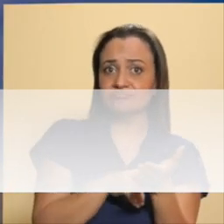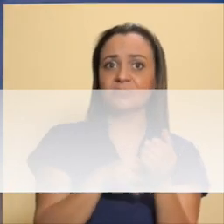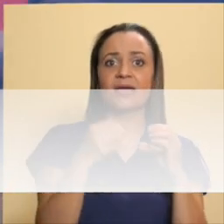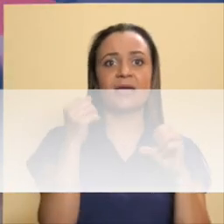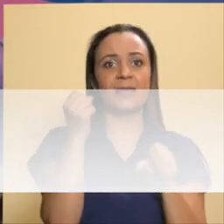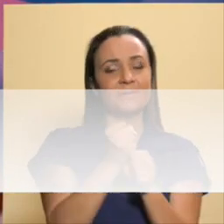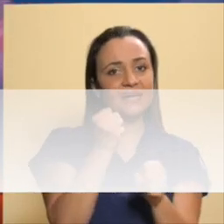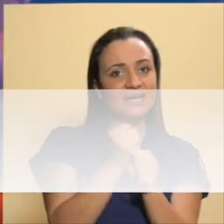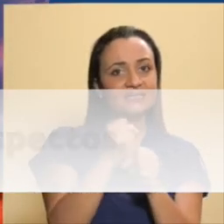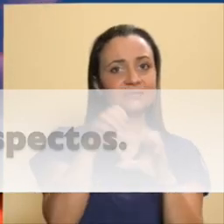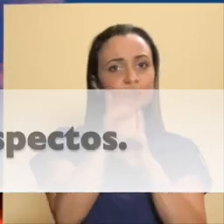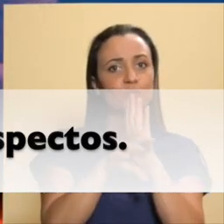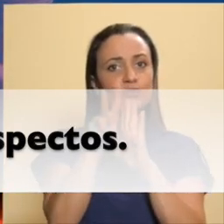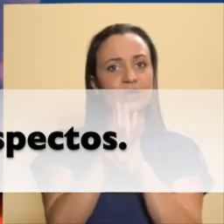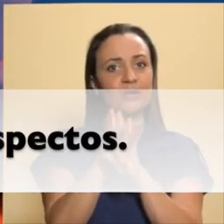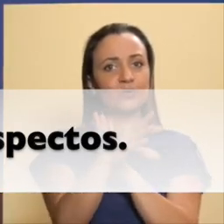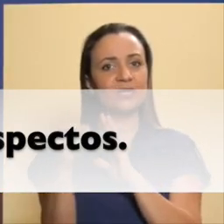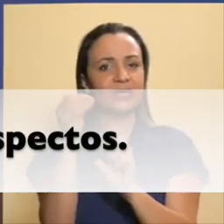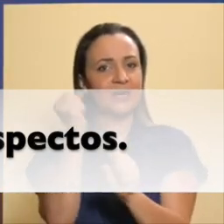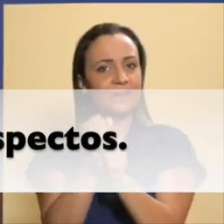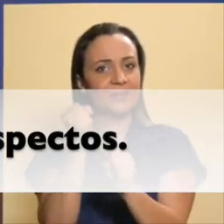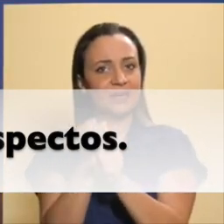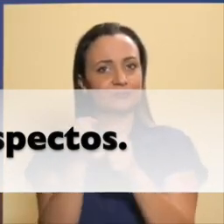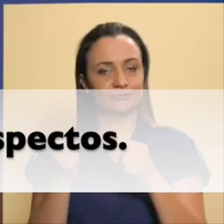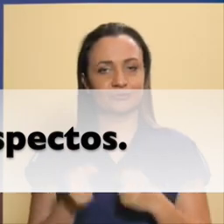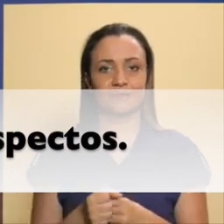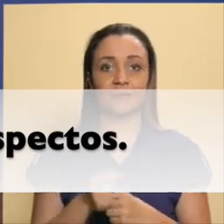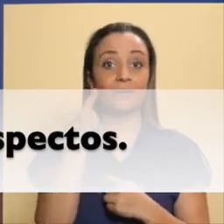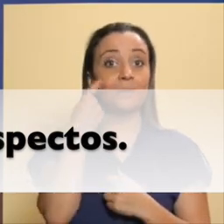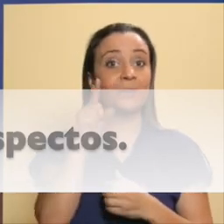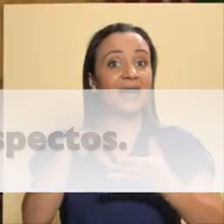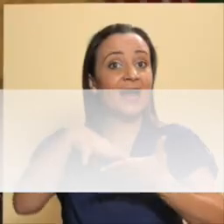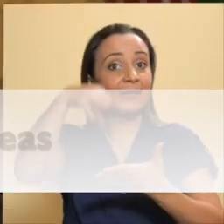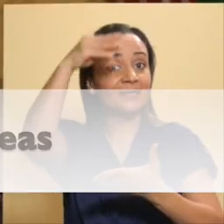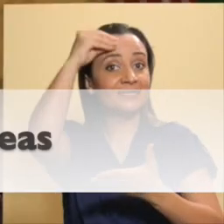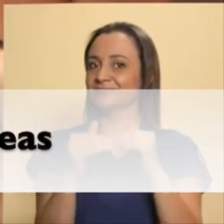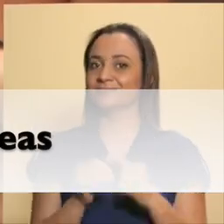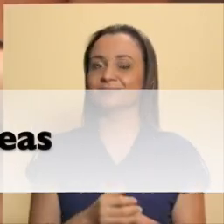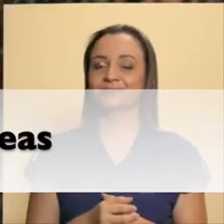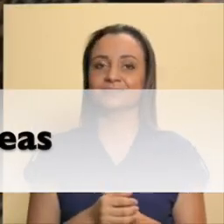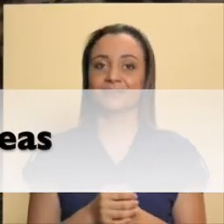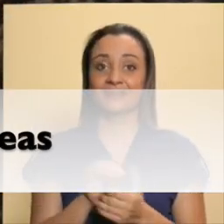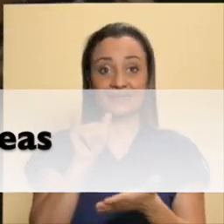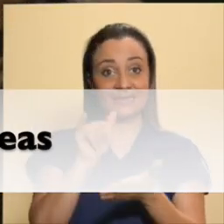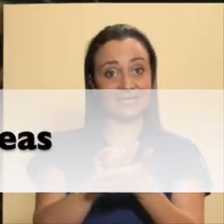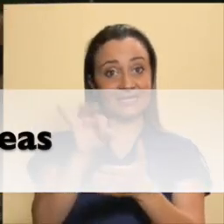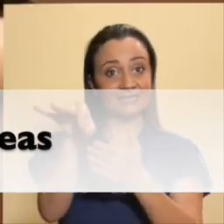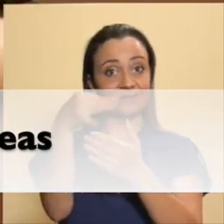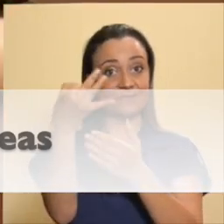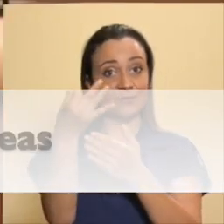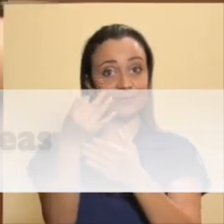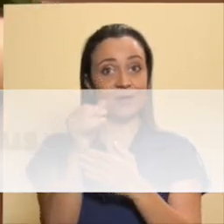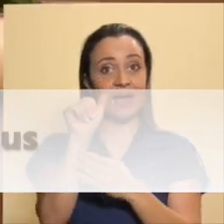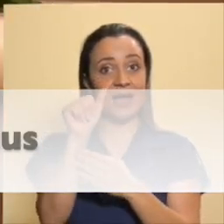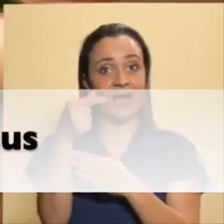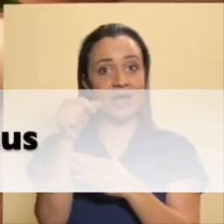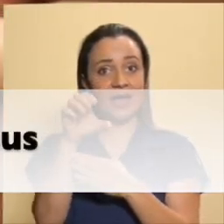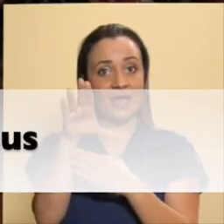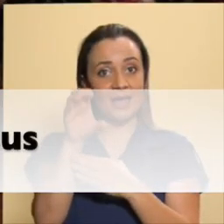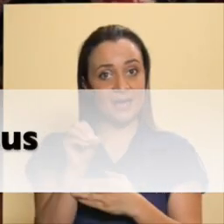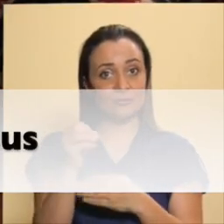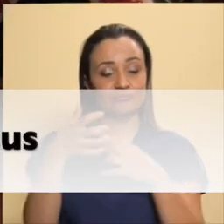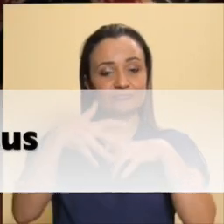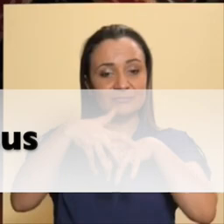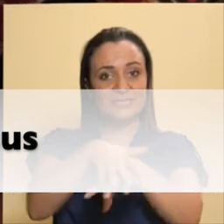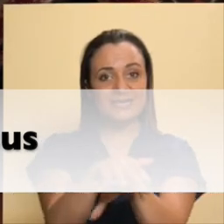aplicar a puestos laborales, entrenamiento para entrevistas, entre otros aspectos. También brindan apoyo a personas con ideas productivas